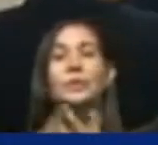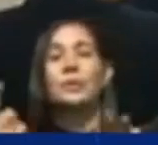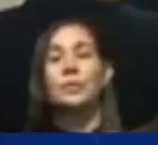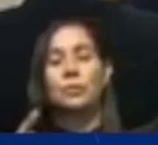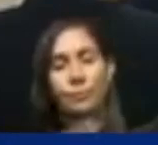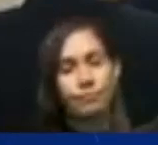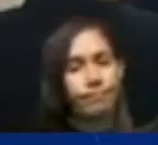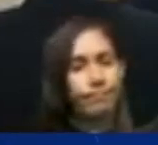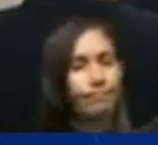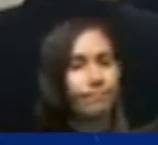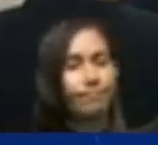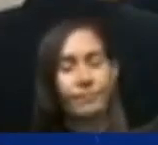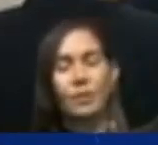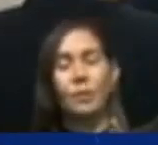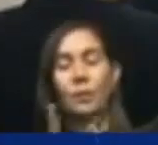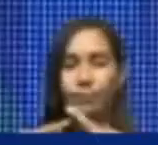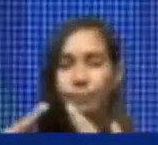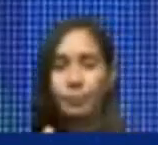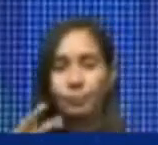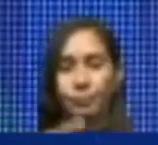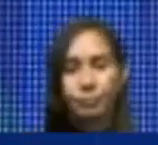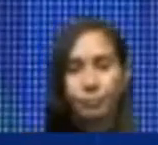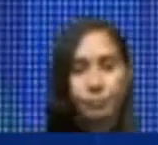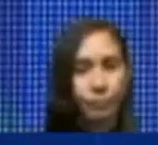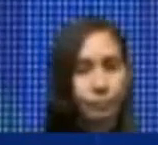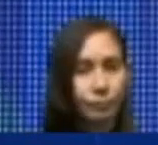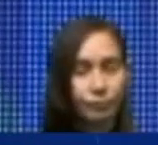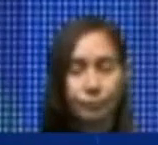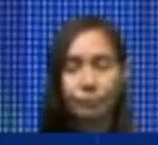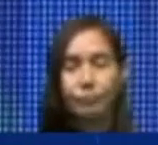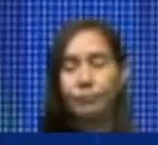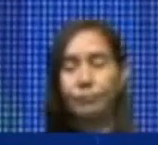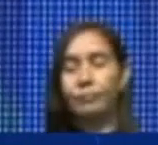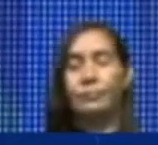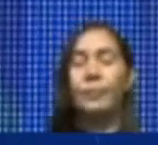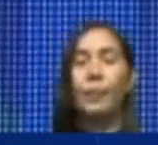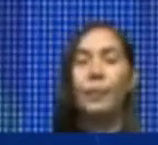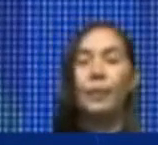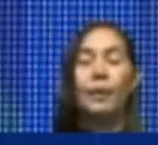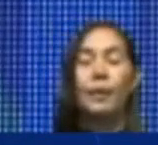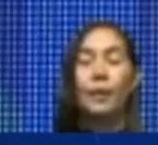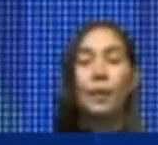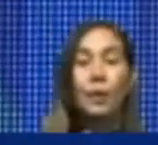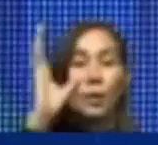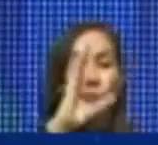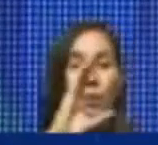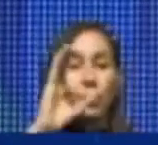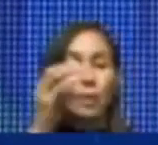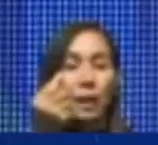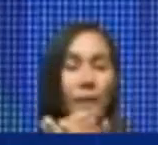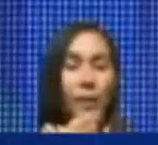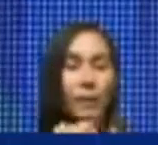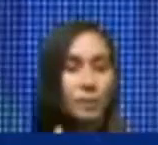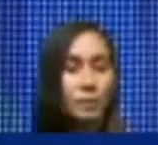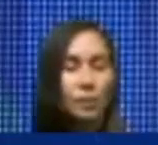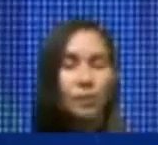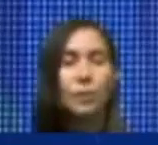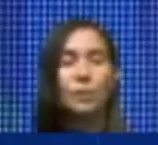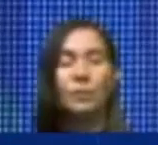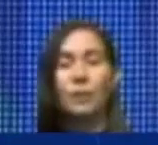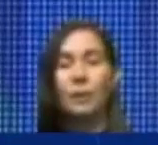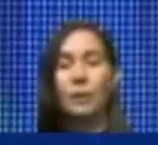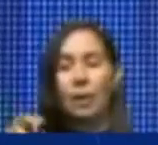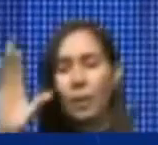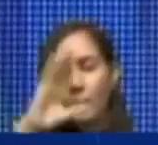discusión de la Reforma del Código de trabajo la construcción de estas soluciones vienen a atender una cantidad de